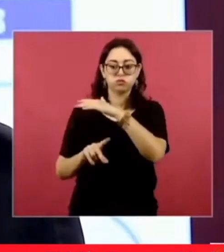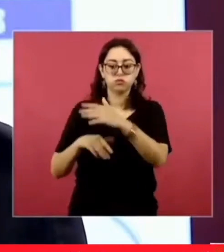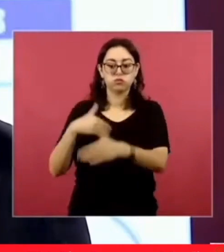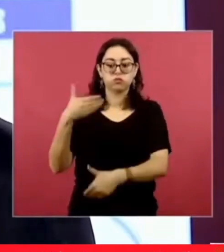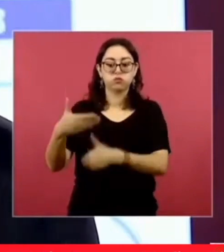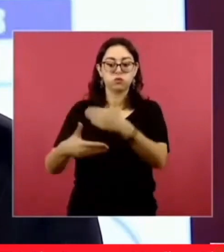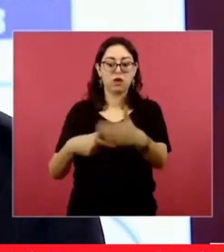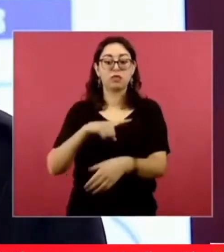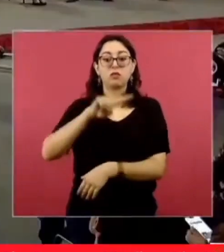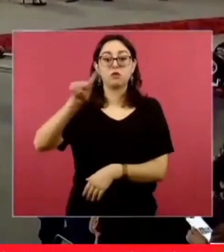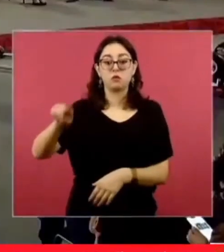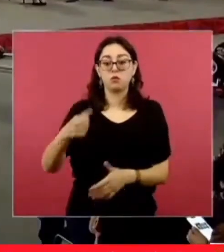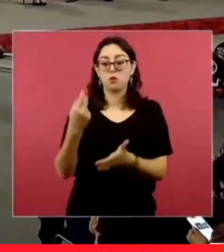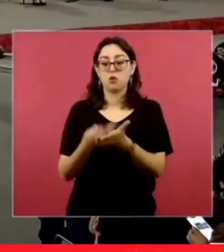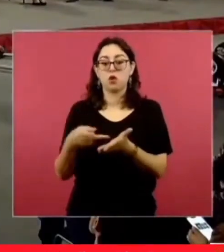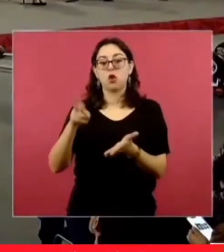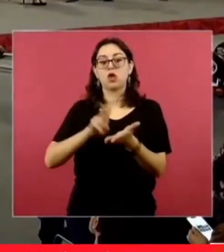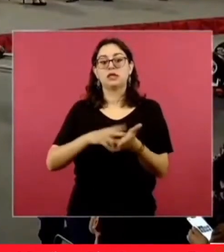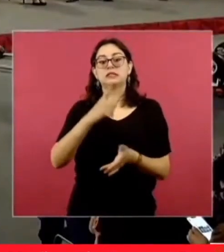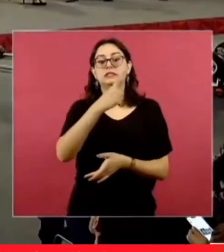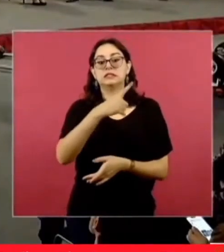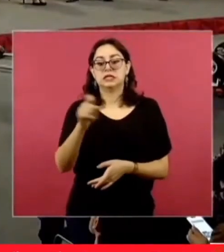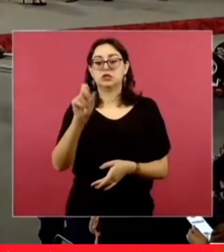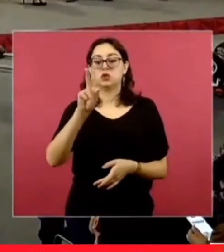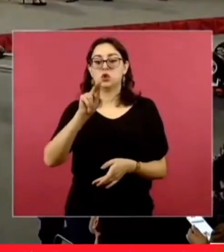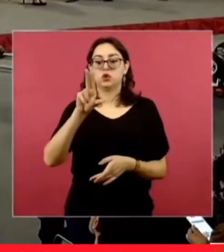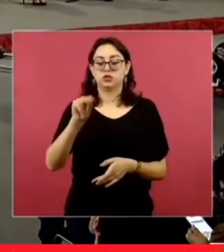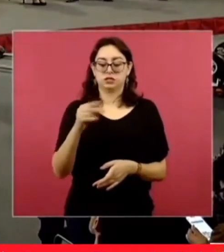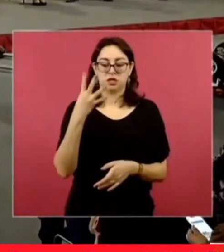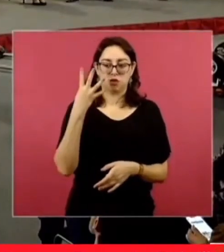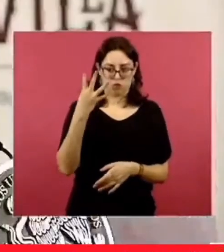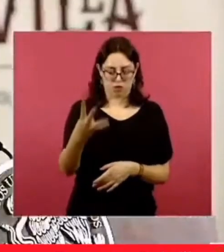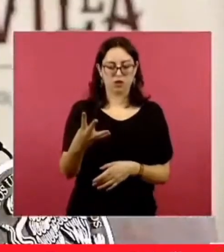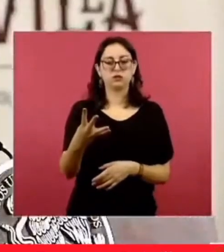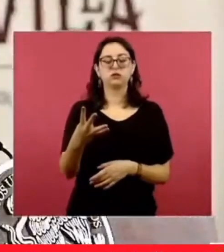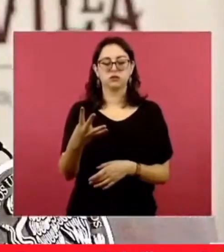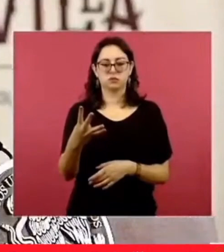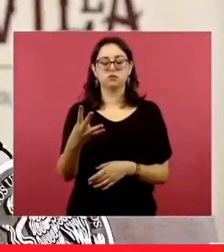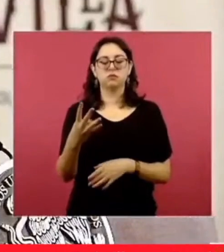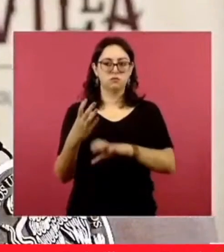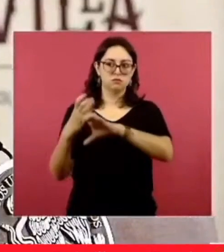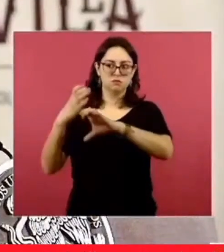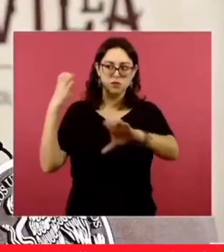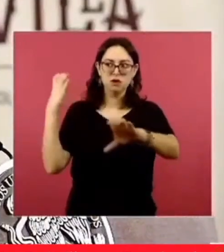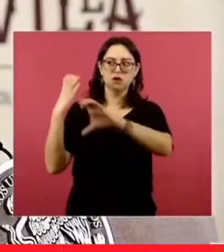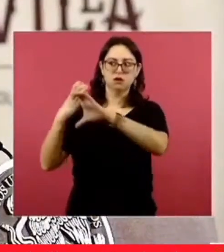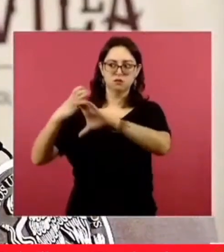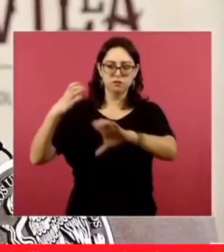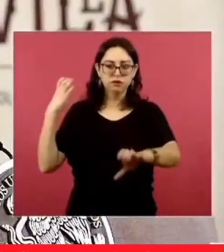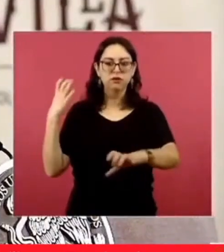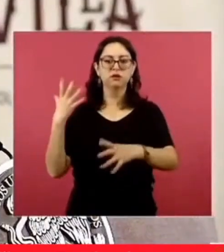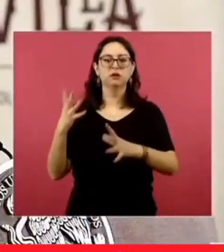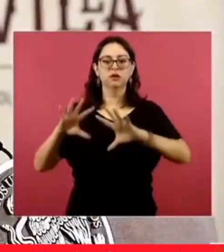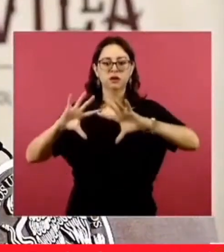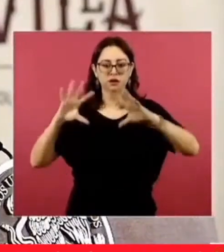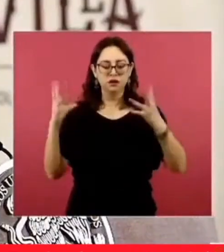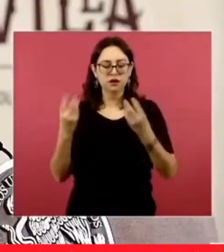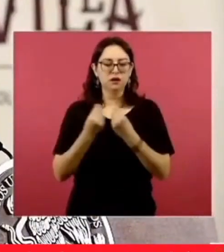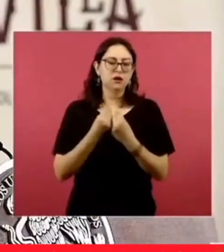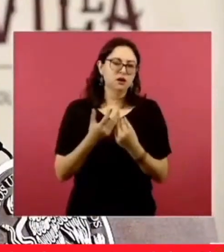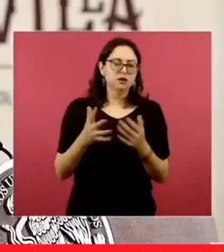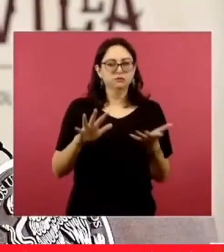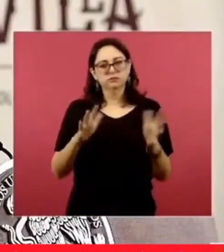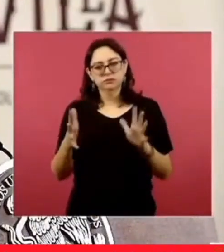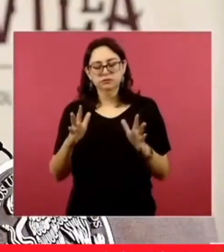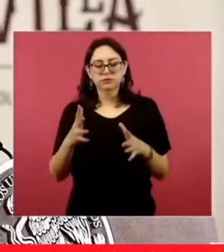hasta 184 en su fase ya de maduración con un total de 140 pasajeros,